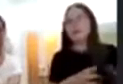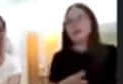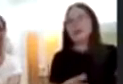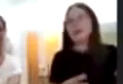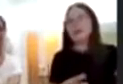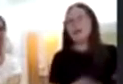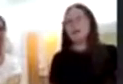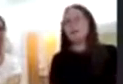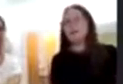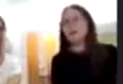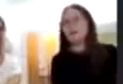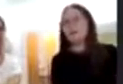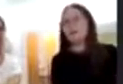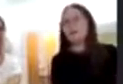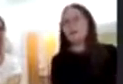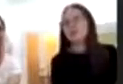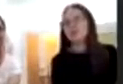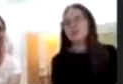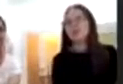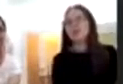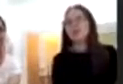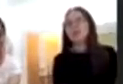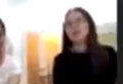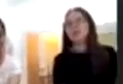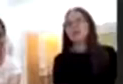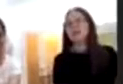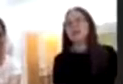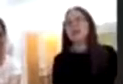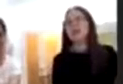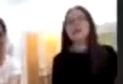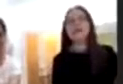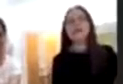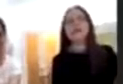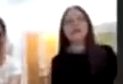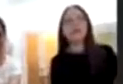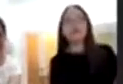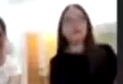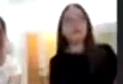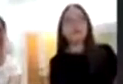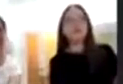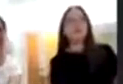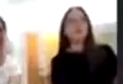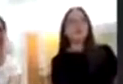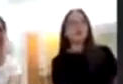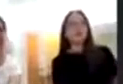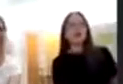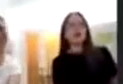como especie para poder vivir en un medio ambiente saludable y de calidad.